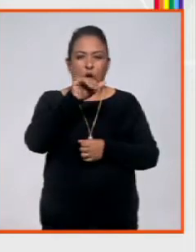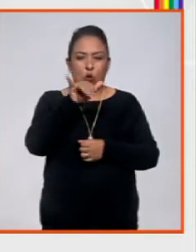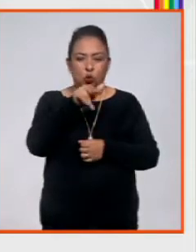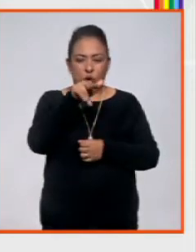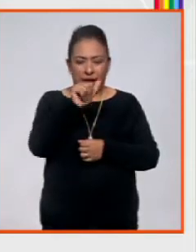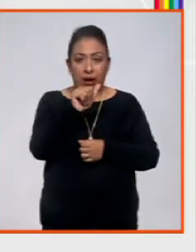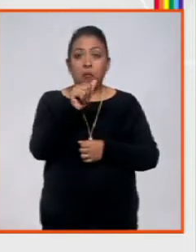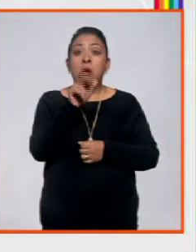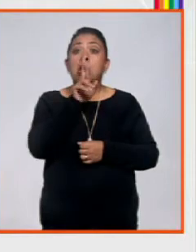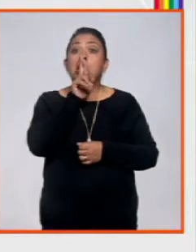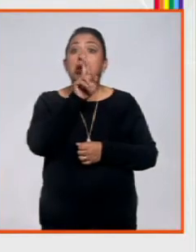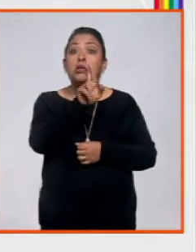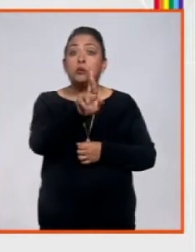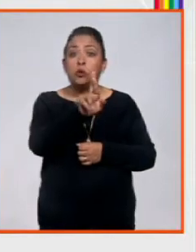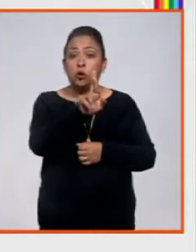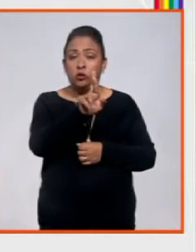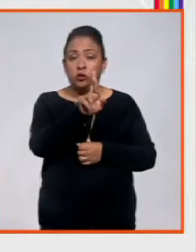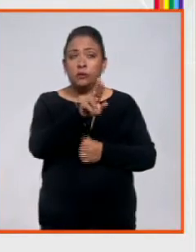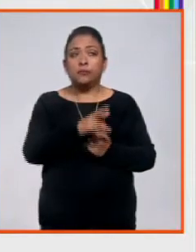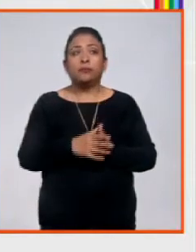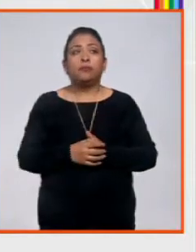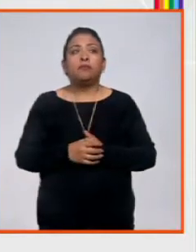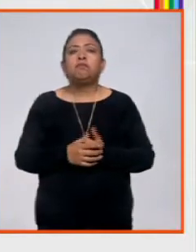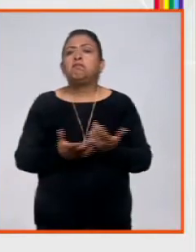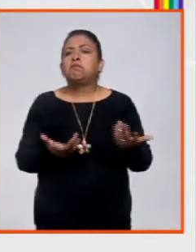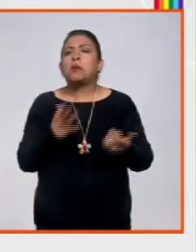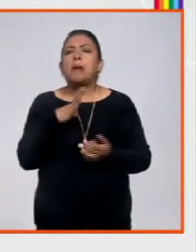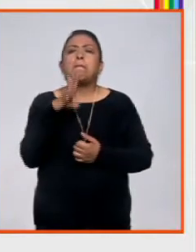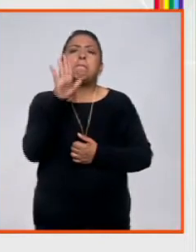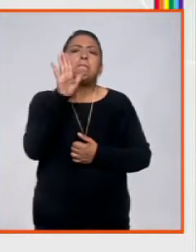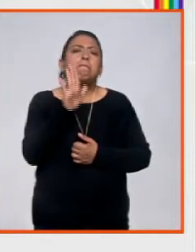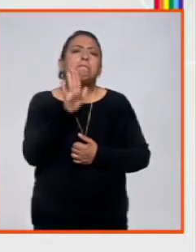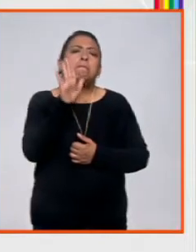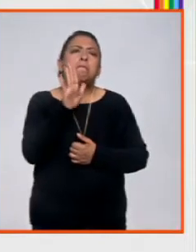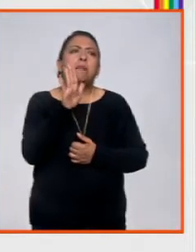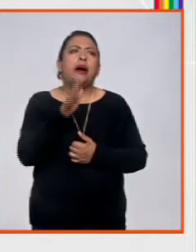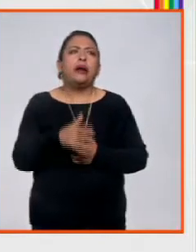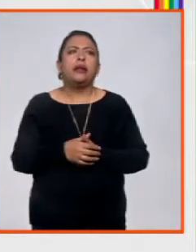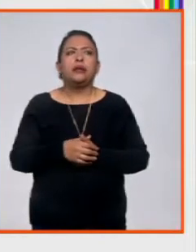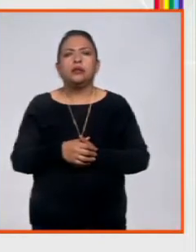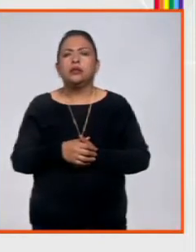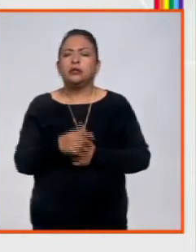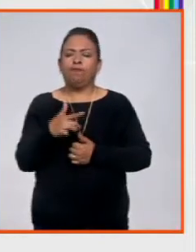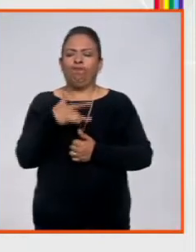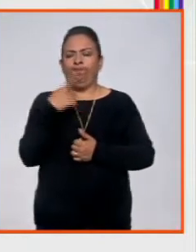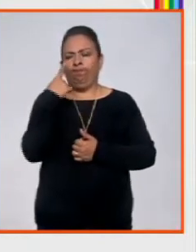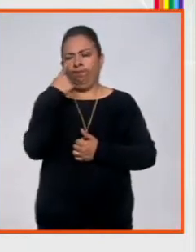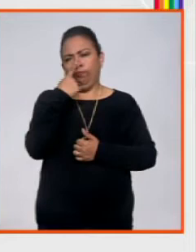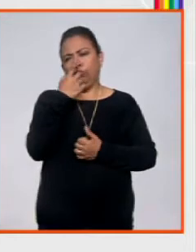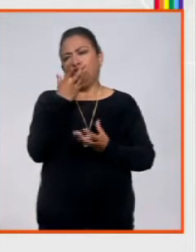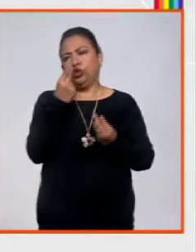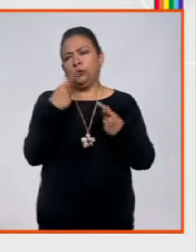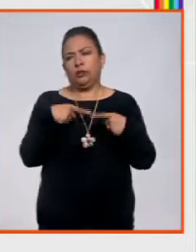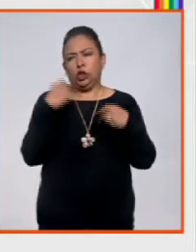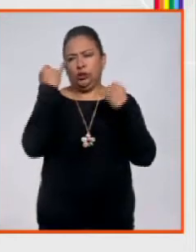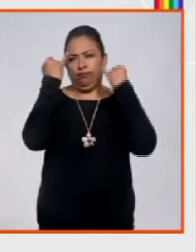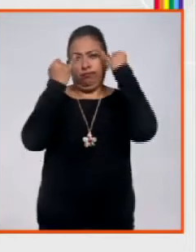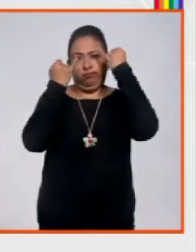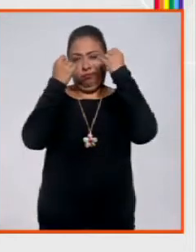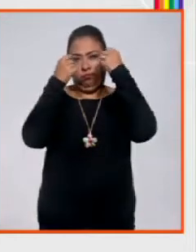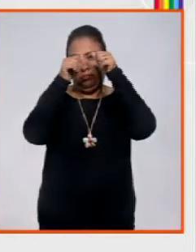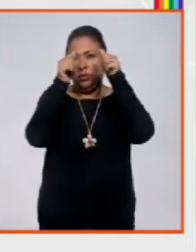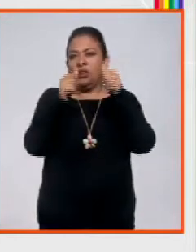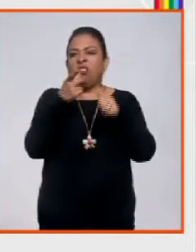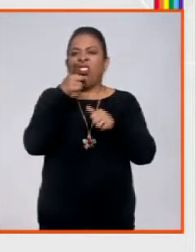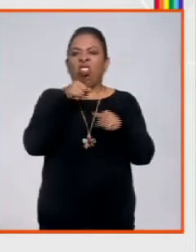agencia notimex respondió pareciera para la percepción de muchísimos creadores que esto era